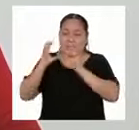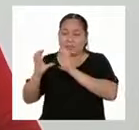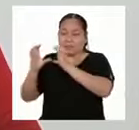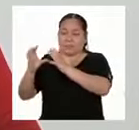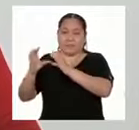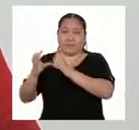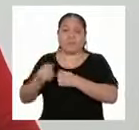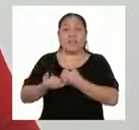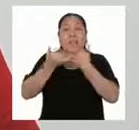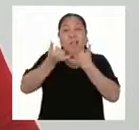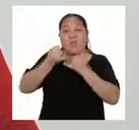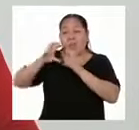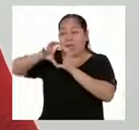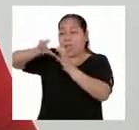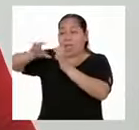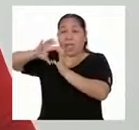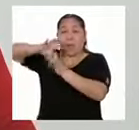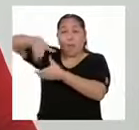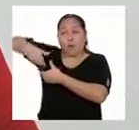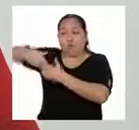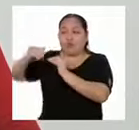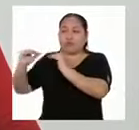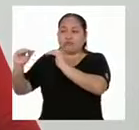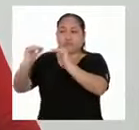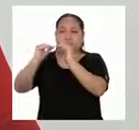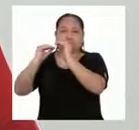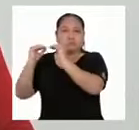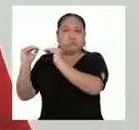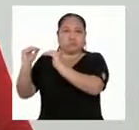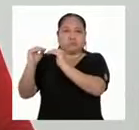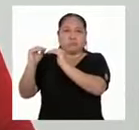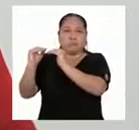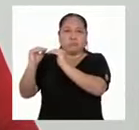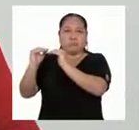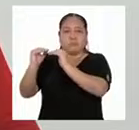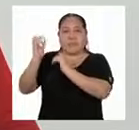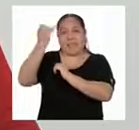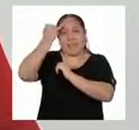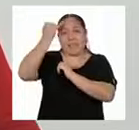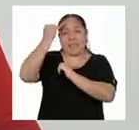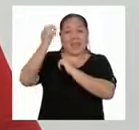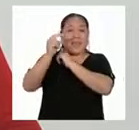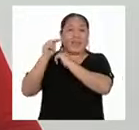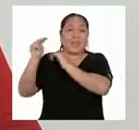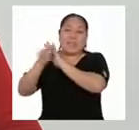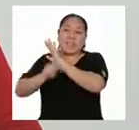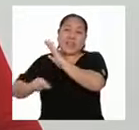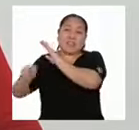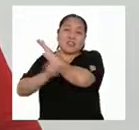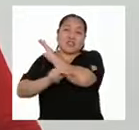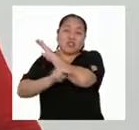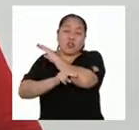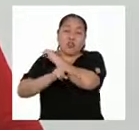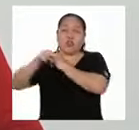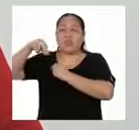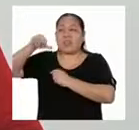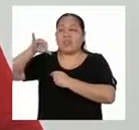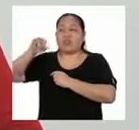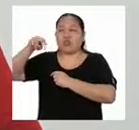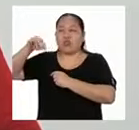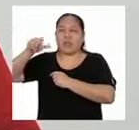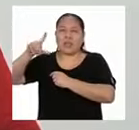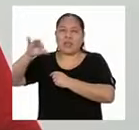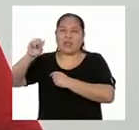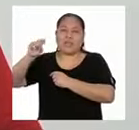que actualmente el mundo tiende a uniformarse. La idea de nación y nacionalismo es